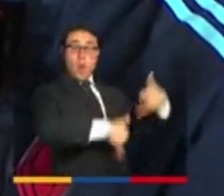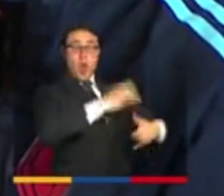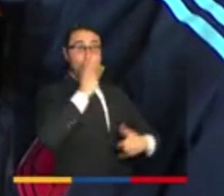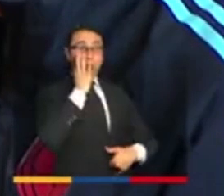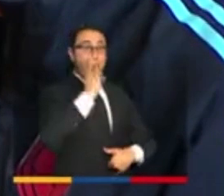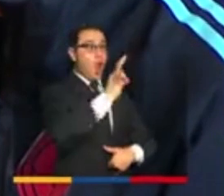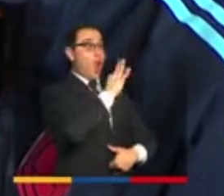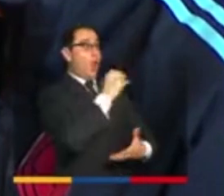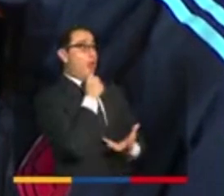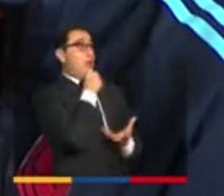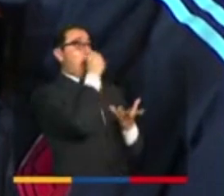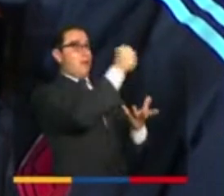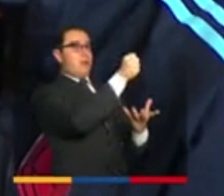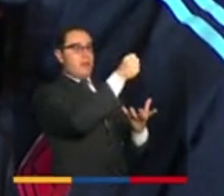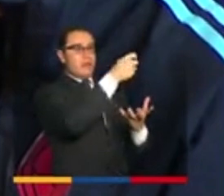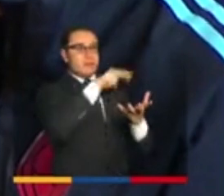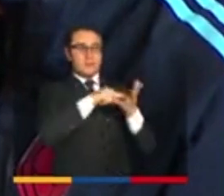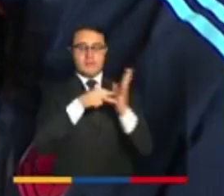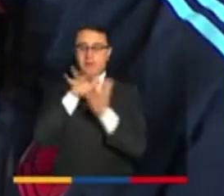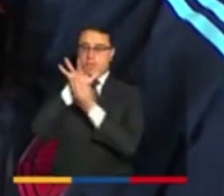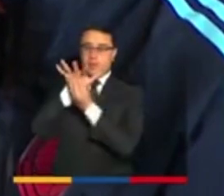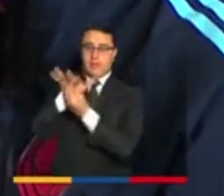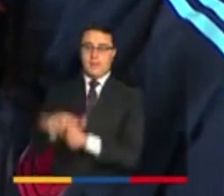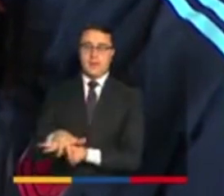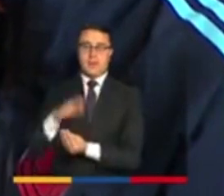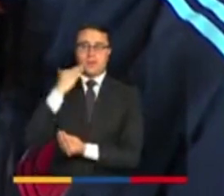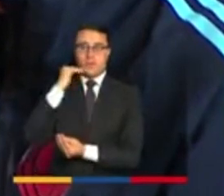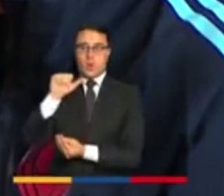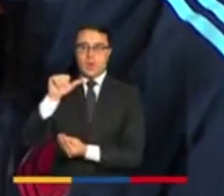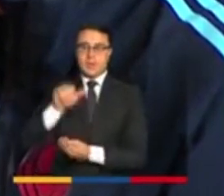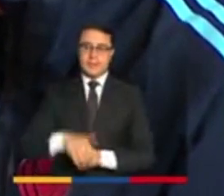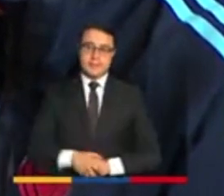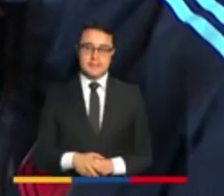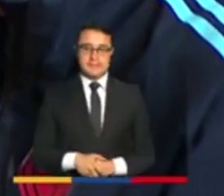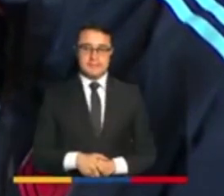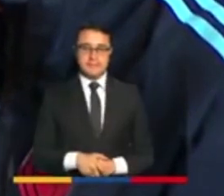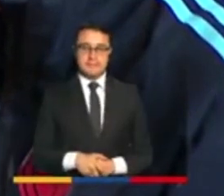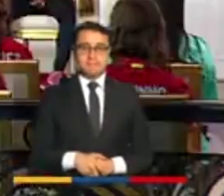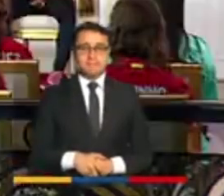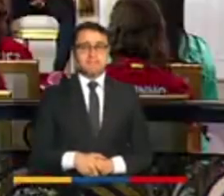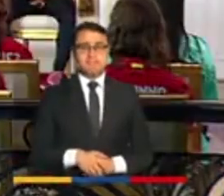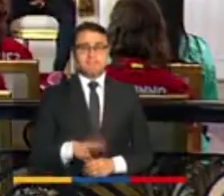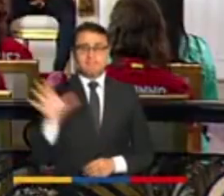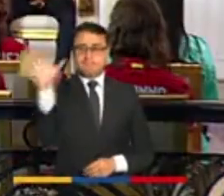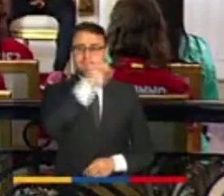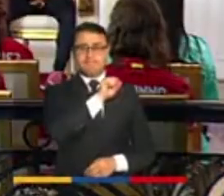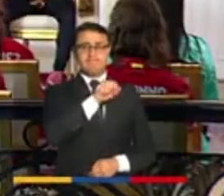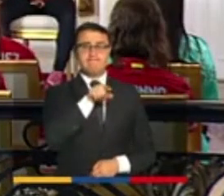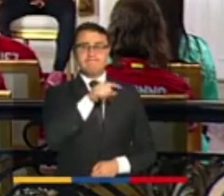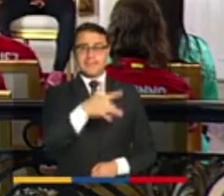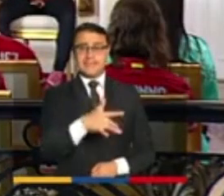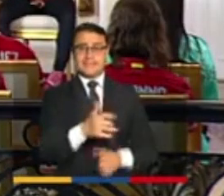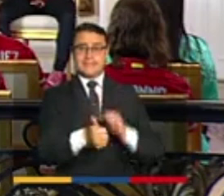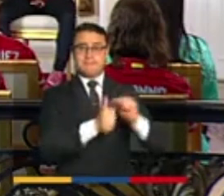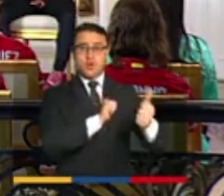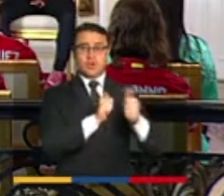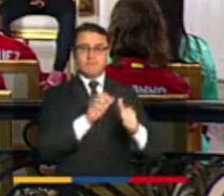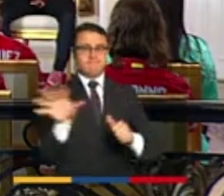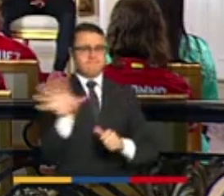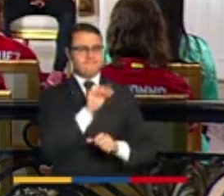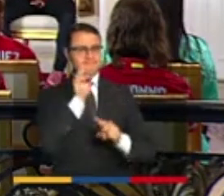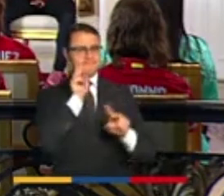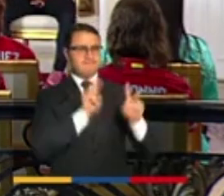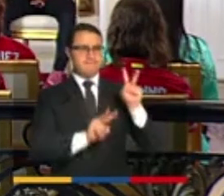Ahí hay una discriminación. Una discriminación que se ve en el deporte, que se siente, pero que está